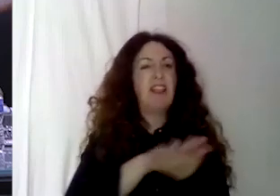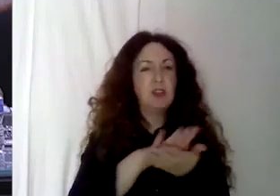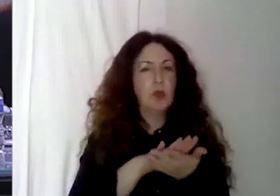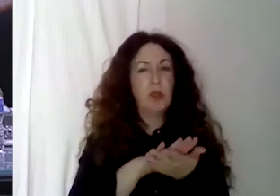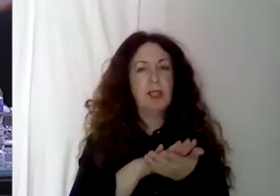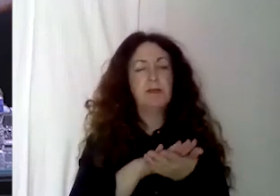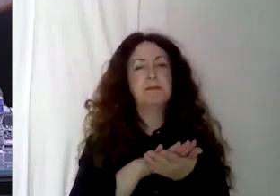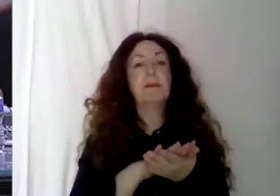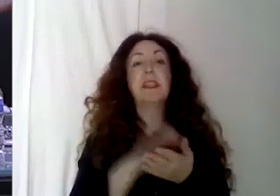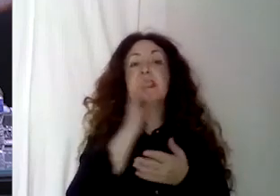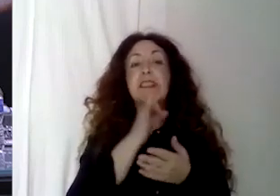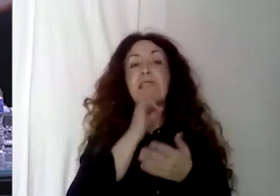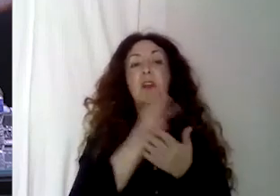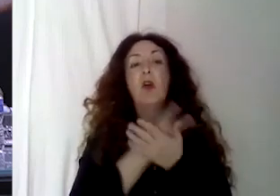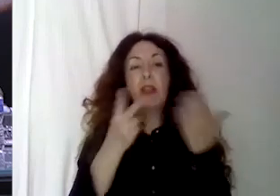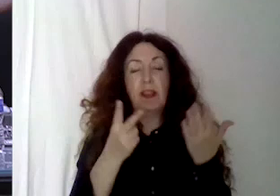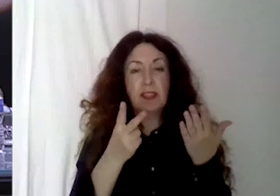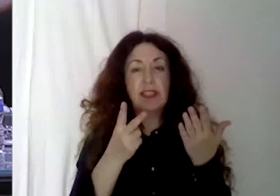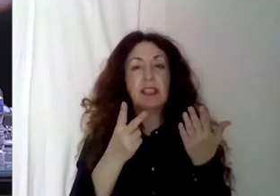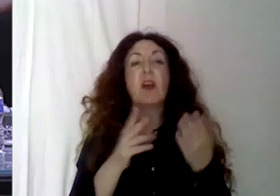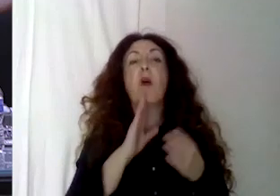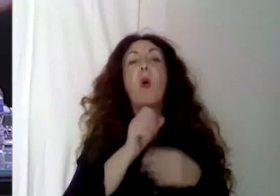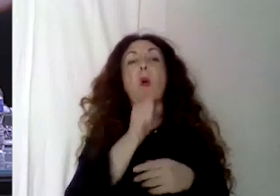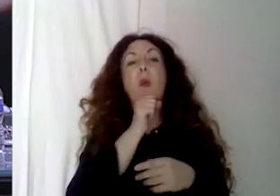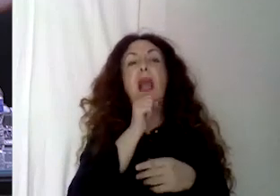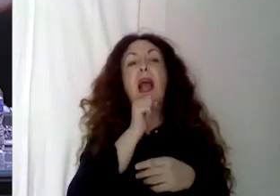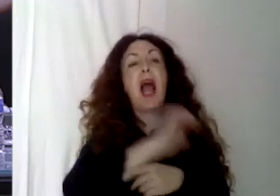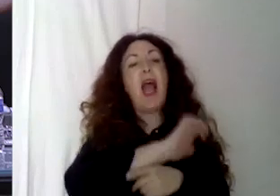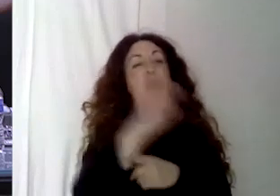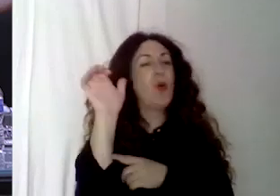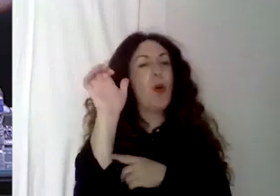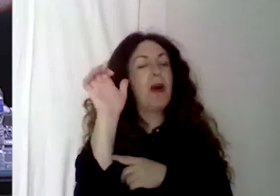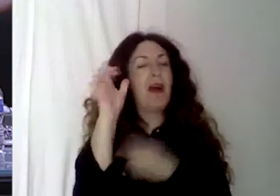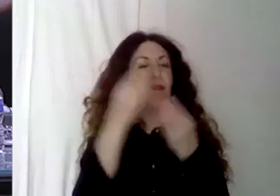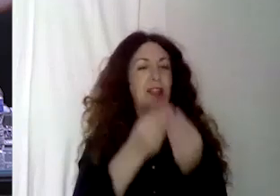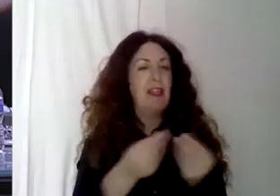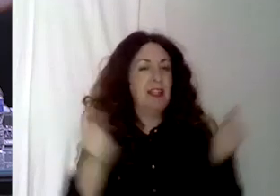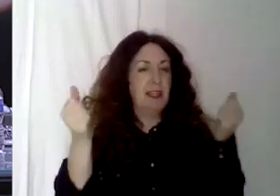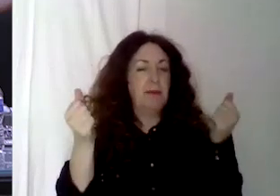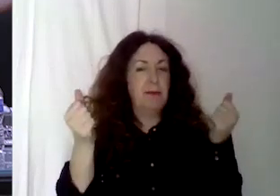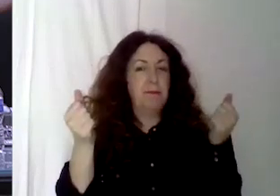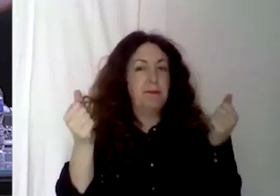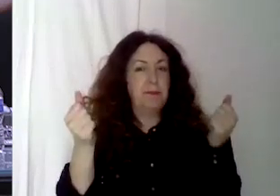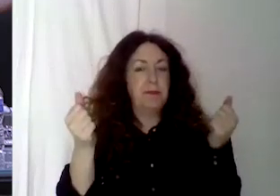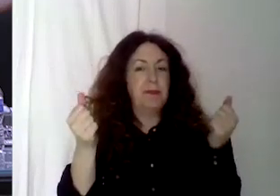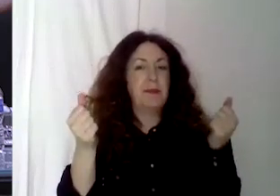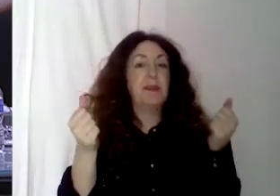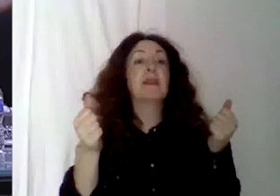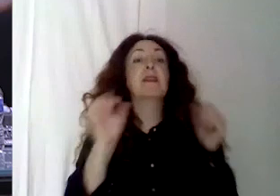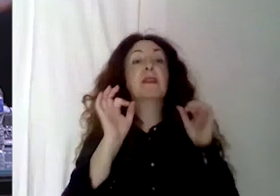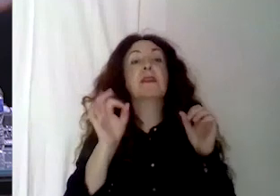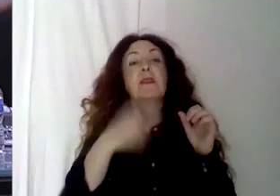en el siglo XVII. El orden, la vieja Europa desaparece. Naturalmente nos ha gustado que desaparezca por la Revolución